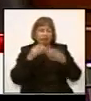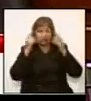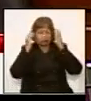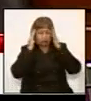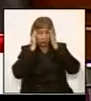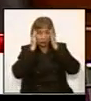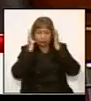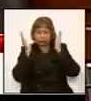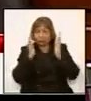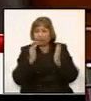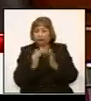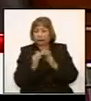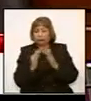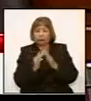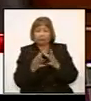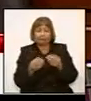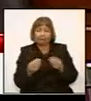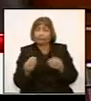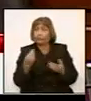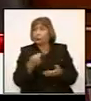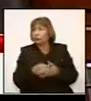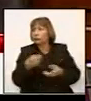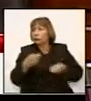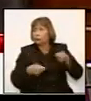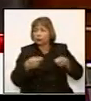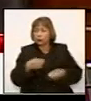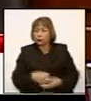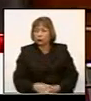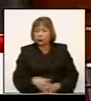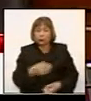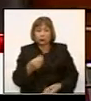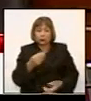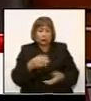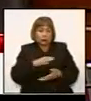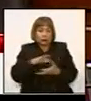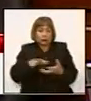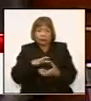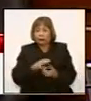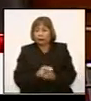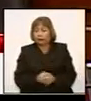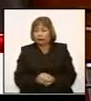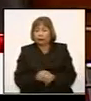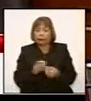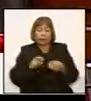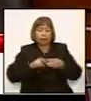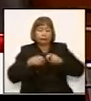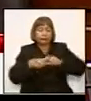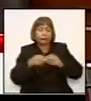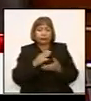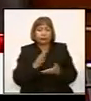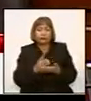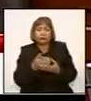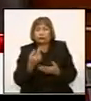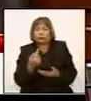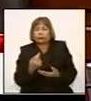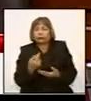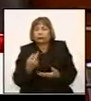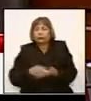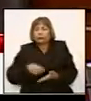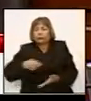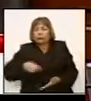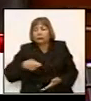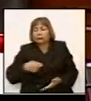cabeza para la mayoría de inversionistas, porque se ha generado el problema cuando uno